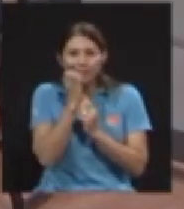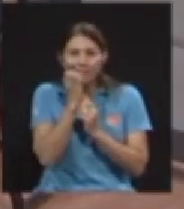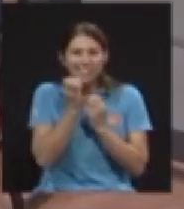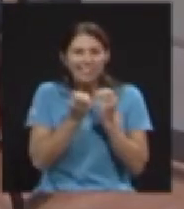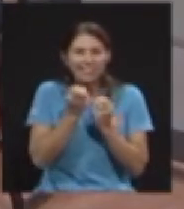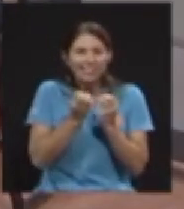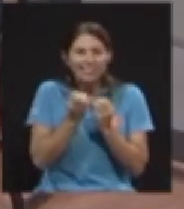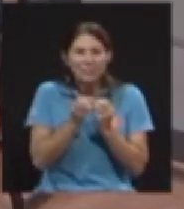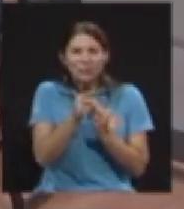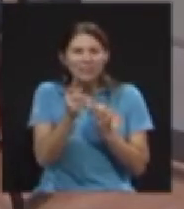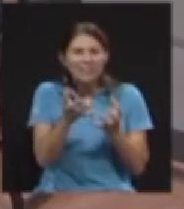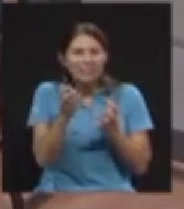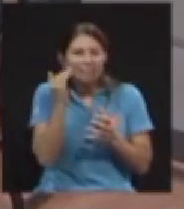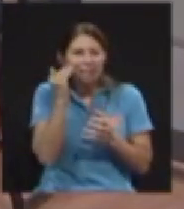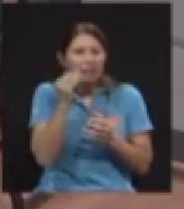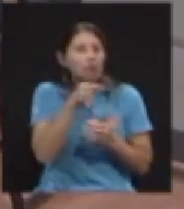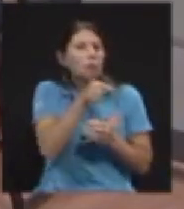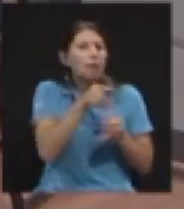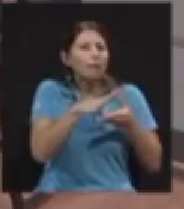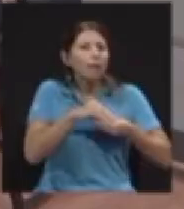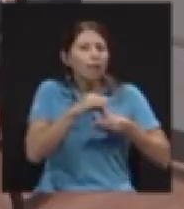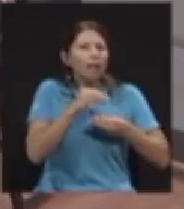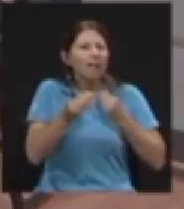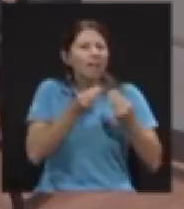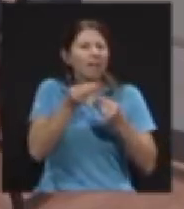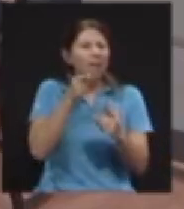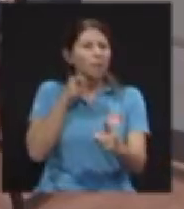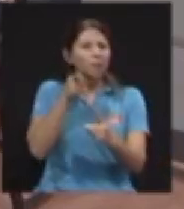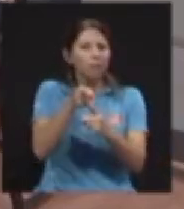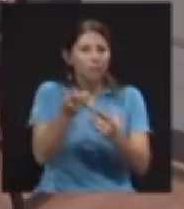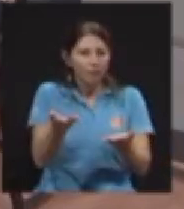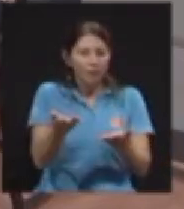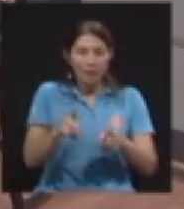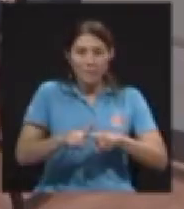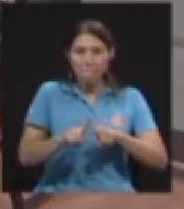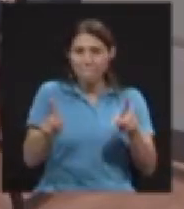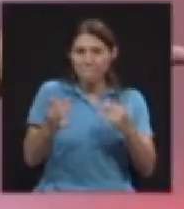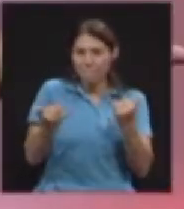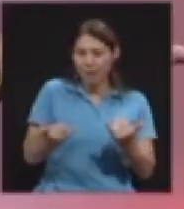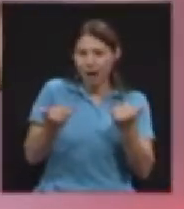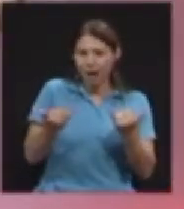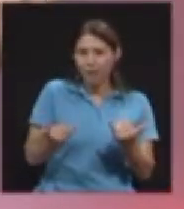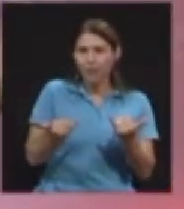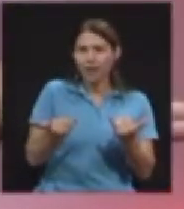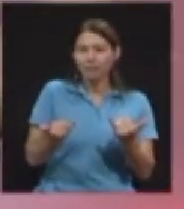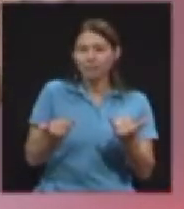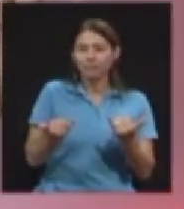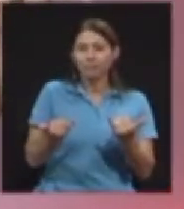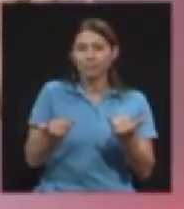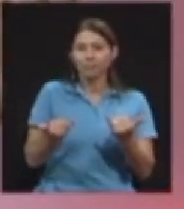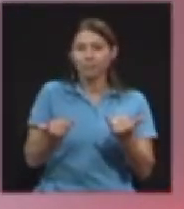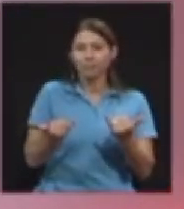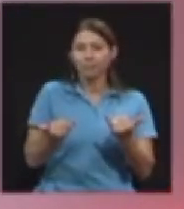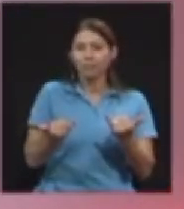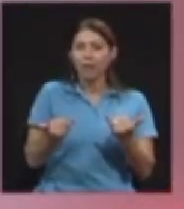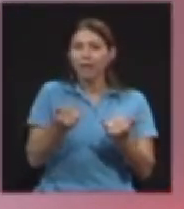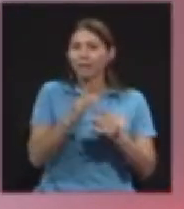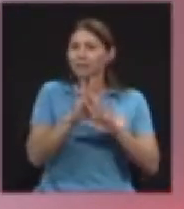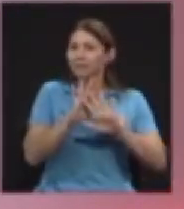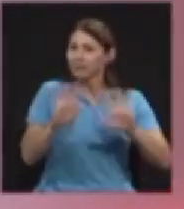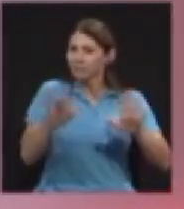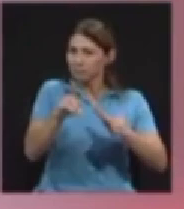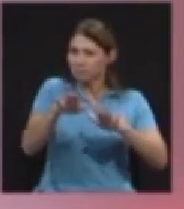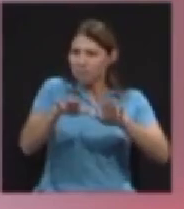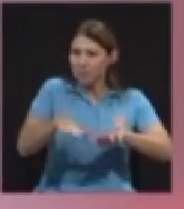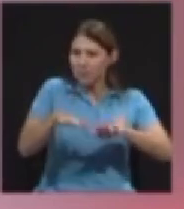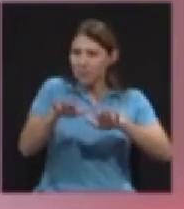misterio de a dónde nos iba a llevar el profesor Robles, pero ahora dejen las uñas de lado porque